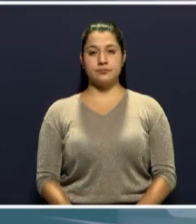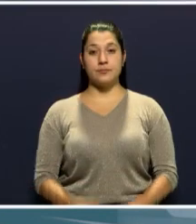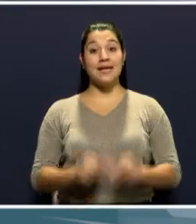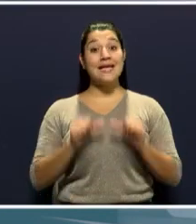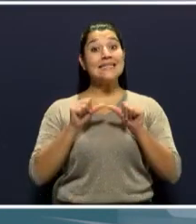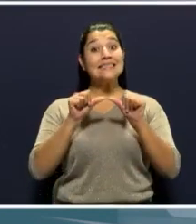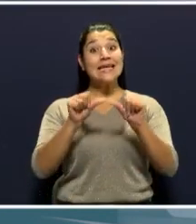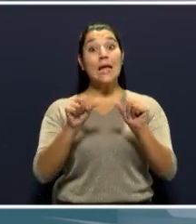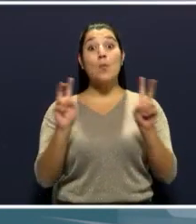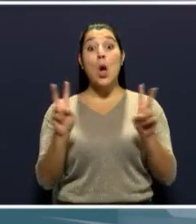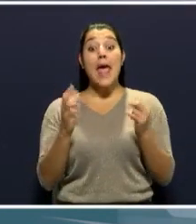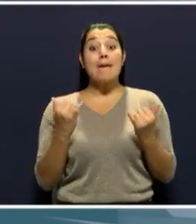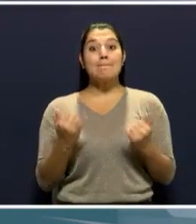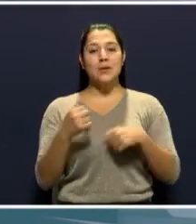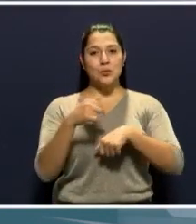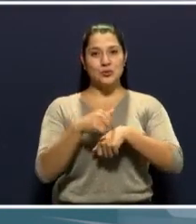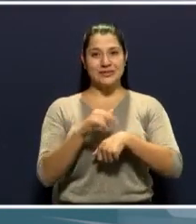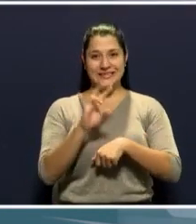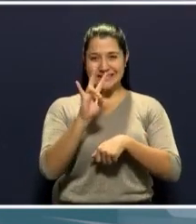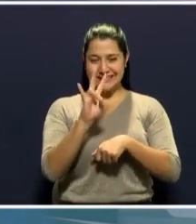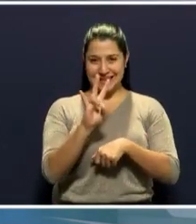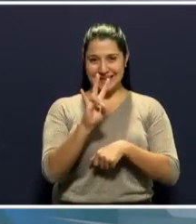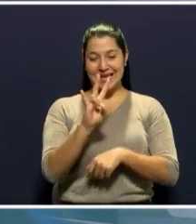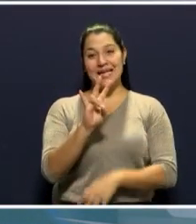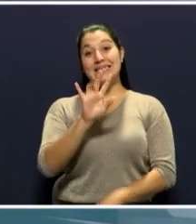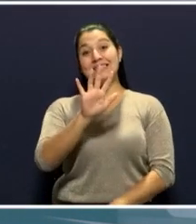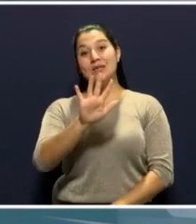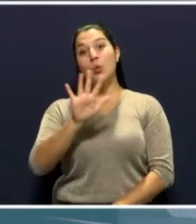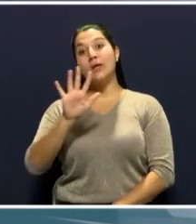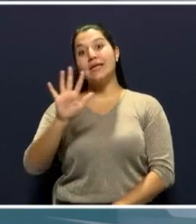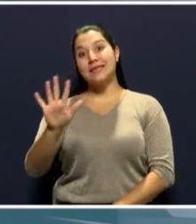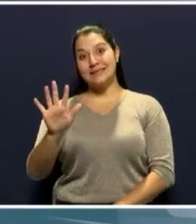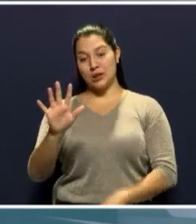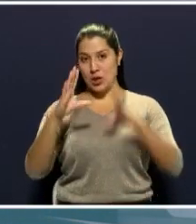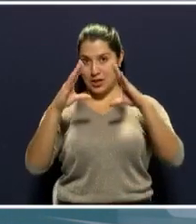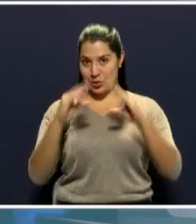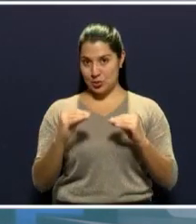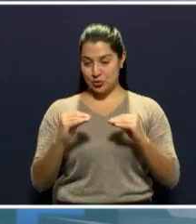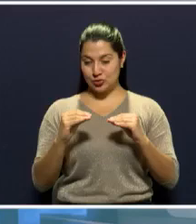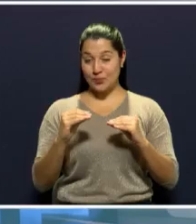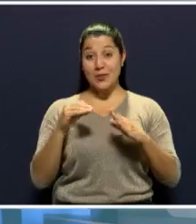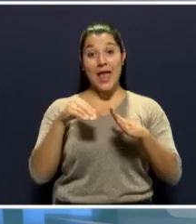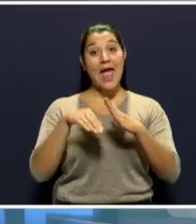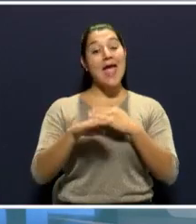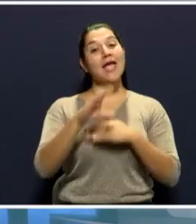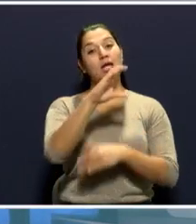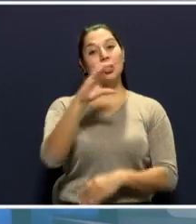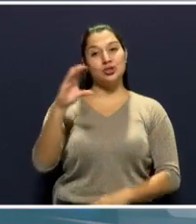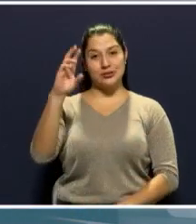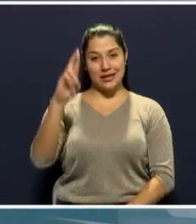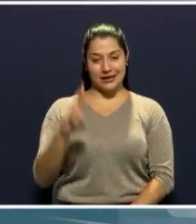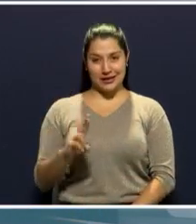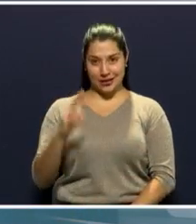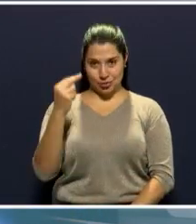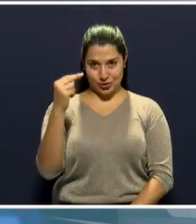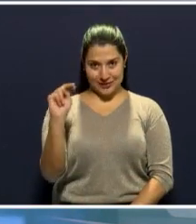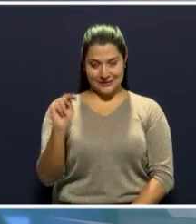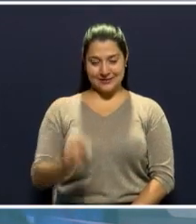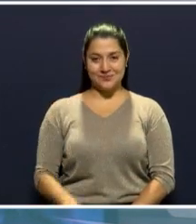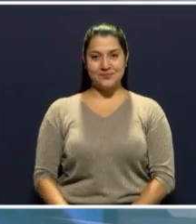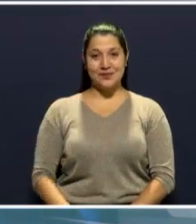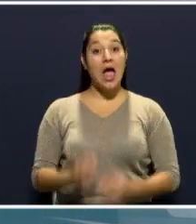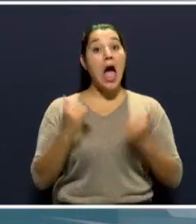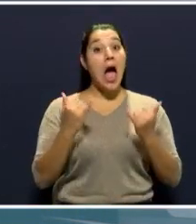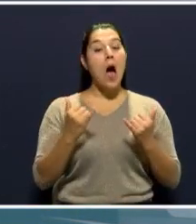Seguimos en vivo a las 7 de la noche, 55 minutos, en la edición estelar de Costa Rica Noticias. Vamos